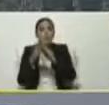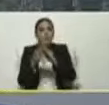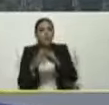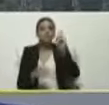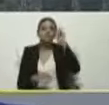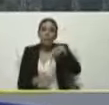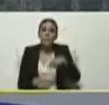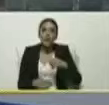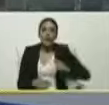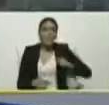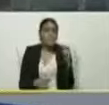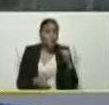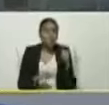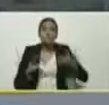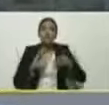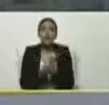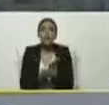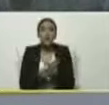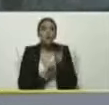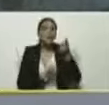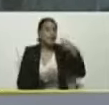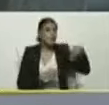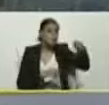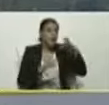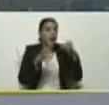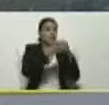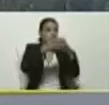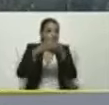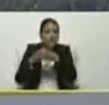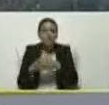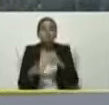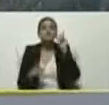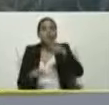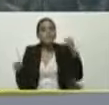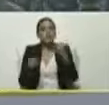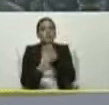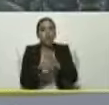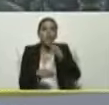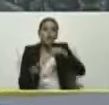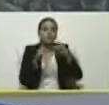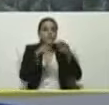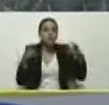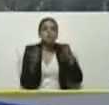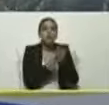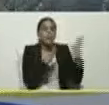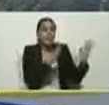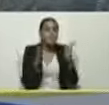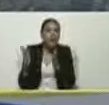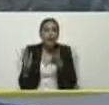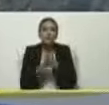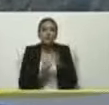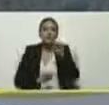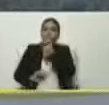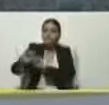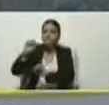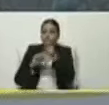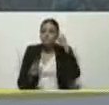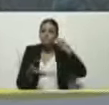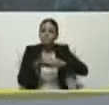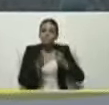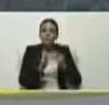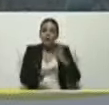la policía comunitaria. Debemos desarrollar más los planes preventivos. Venezuela tiene